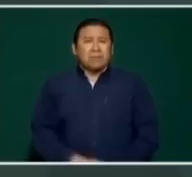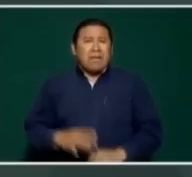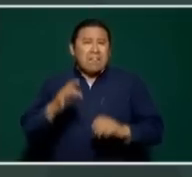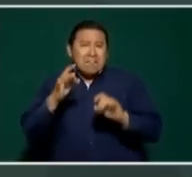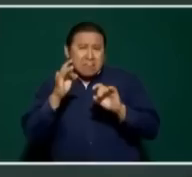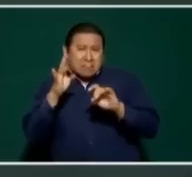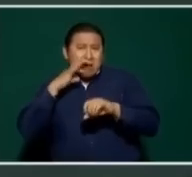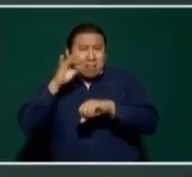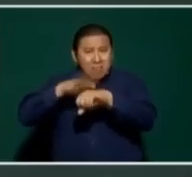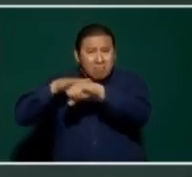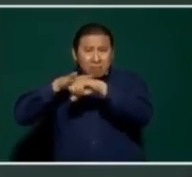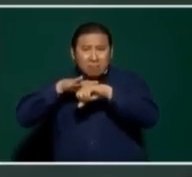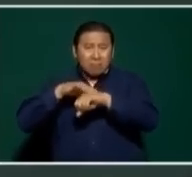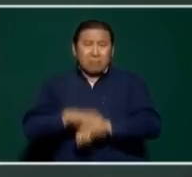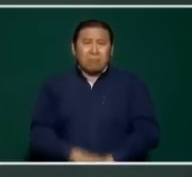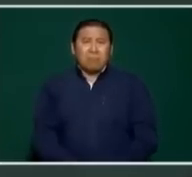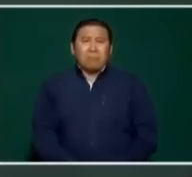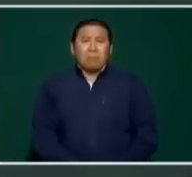alertas,